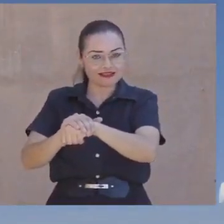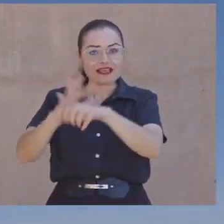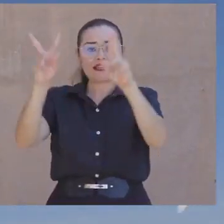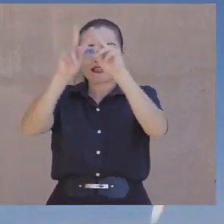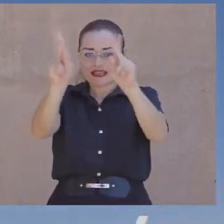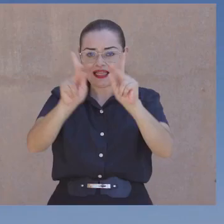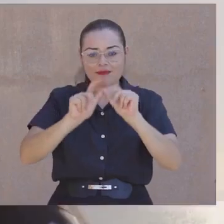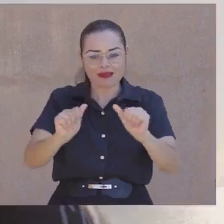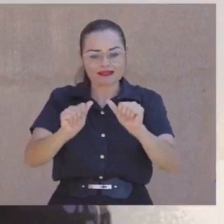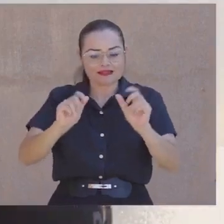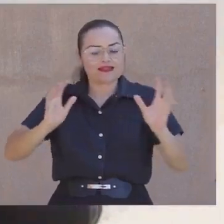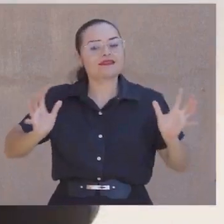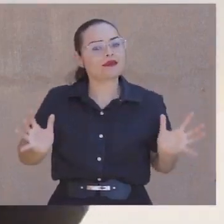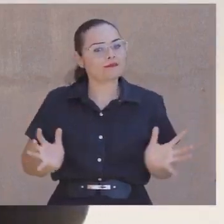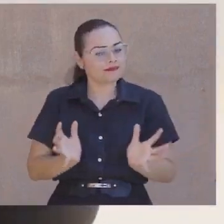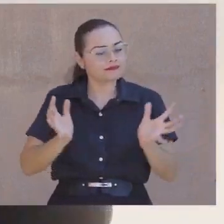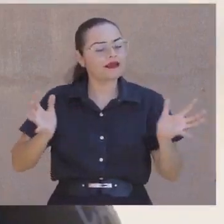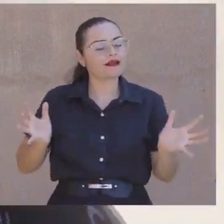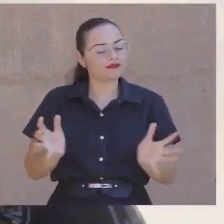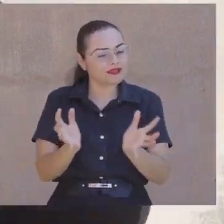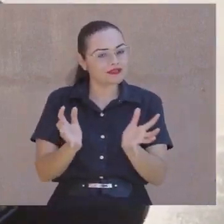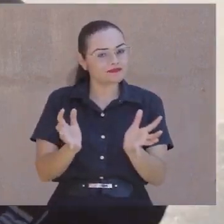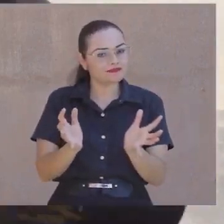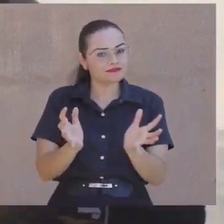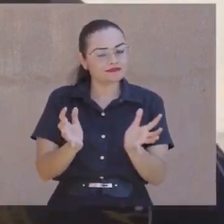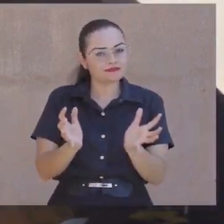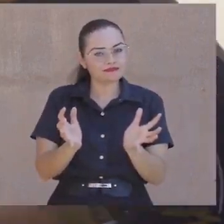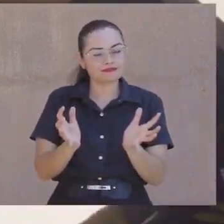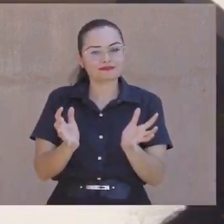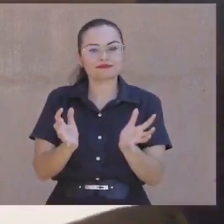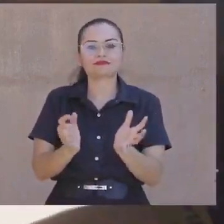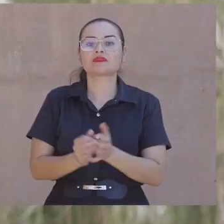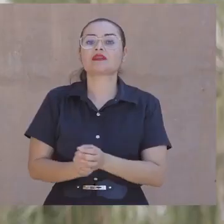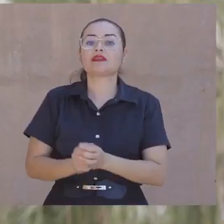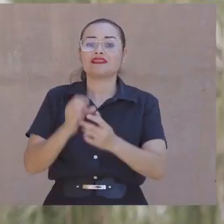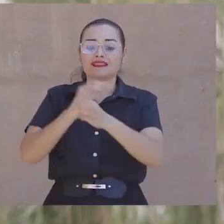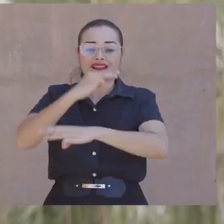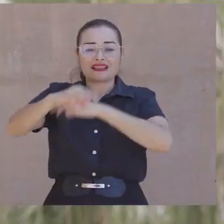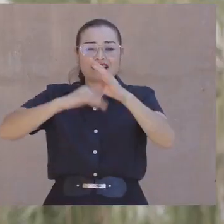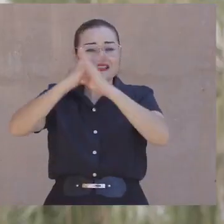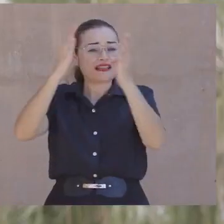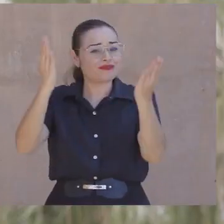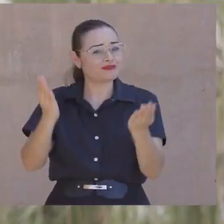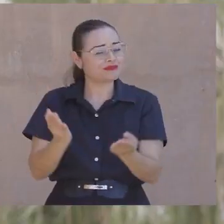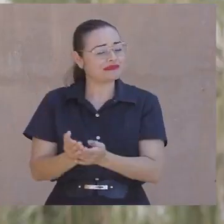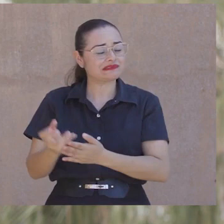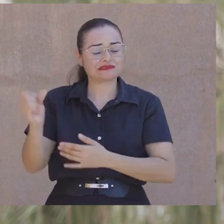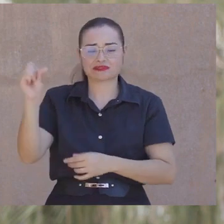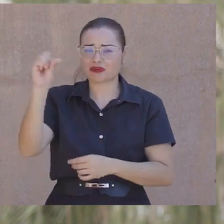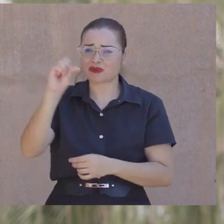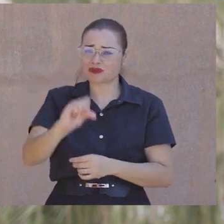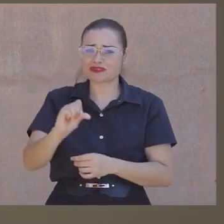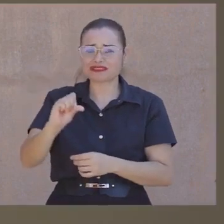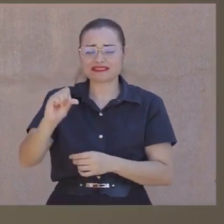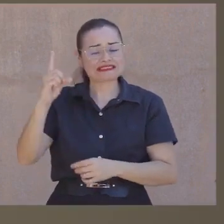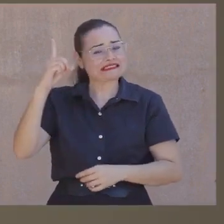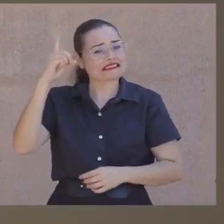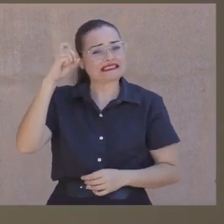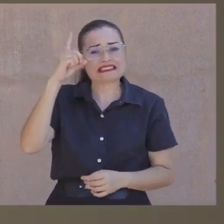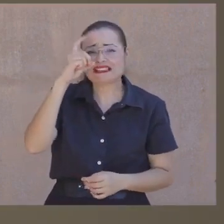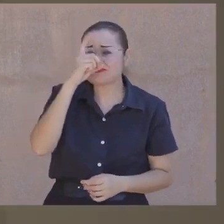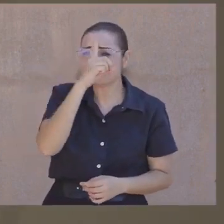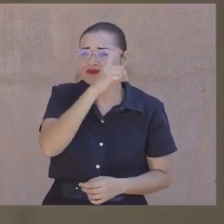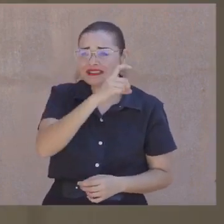las diferencias y promueve la paz y el entendimiento entre sociedades hoy en el mundo enfrentamos quizá uno de los